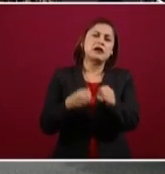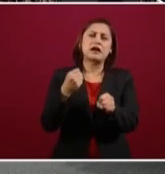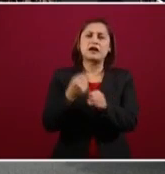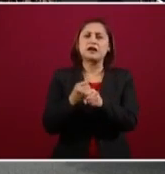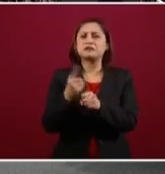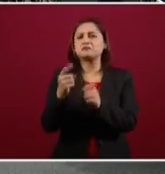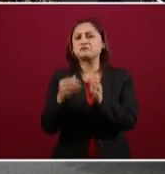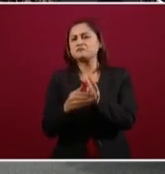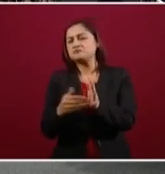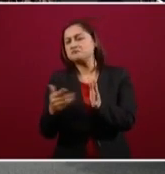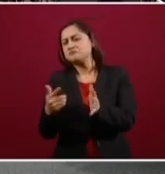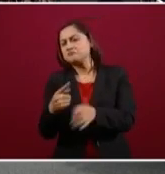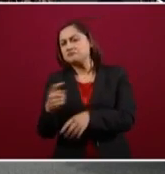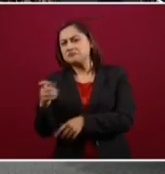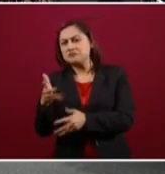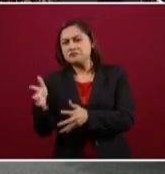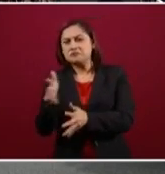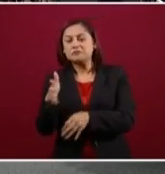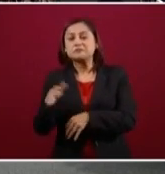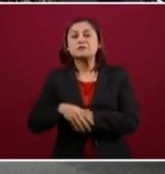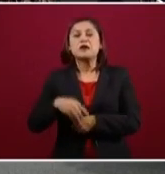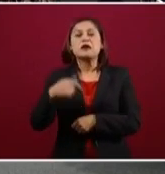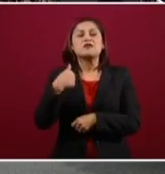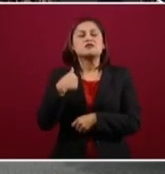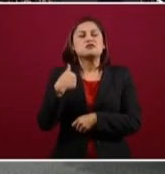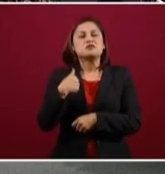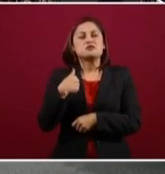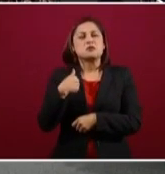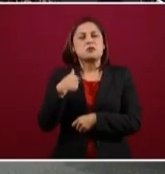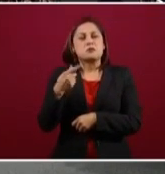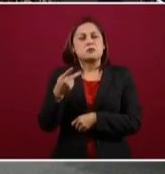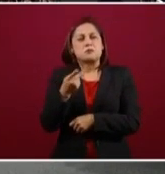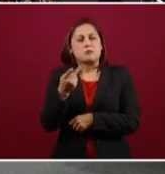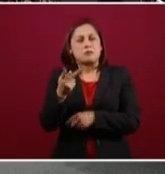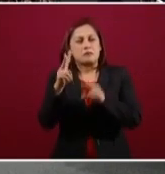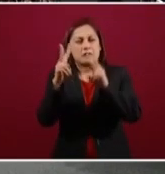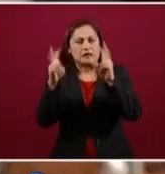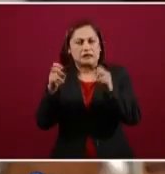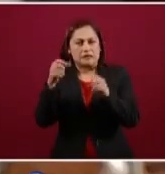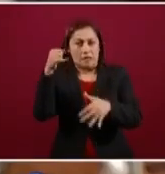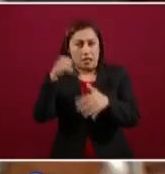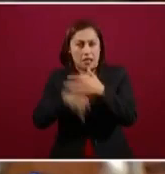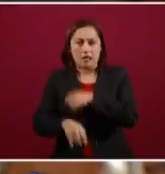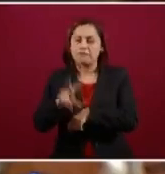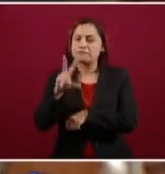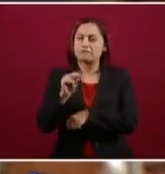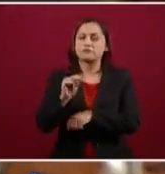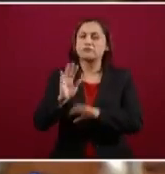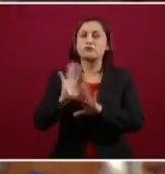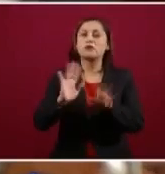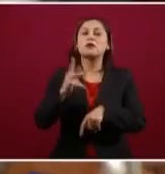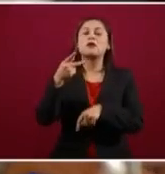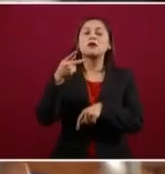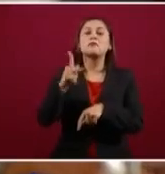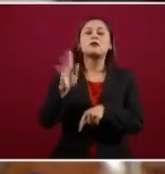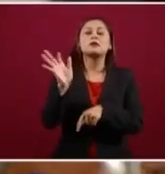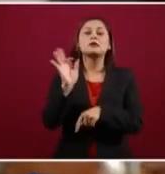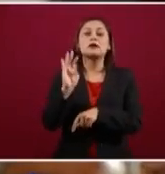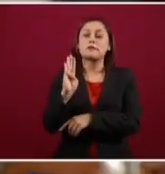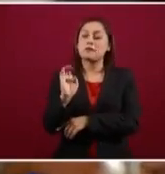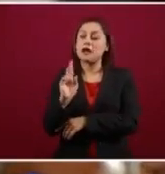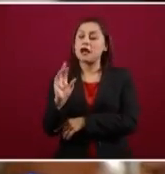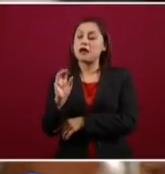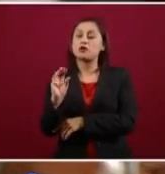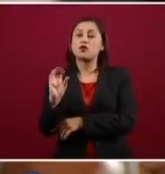quisiera entrar en los detalles de la estrategia del mestizaje, pero desde el barroco hasta la gastronomía y la